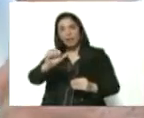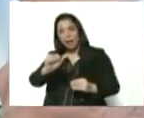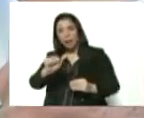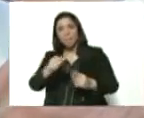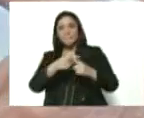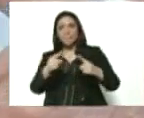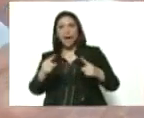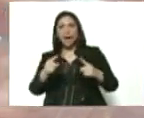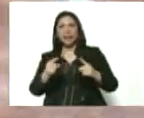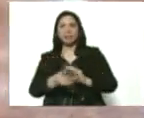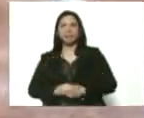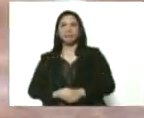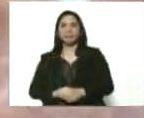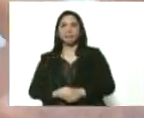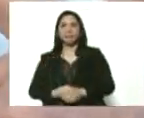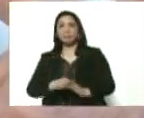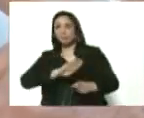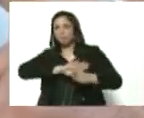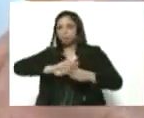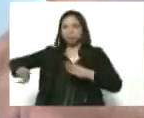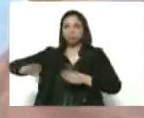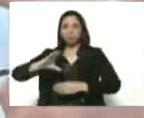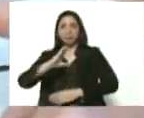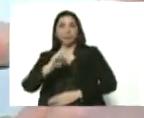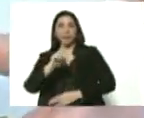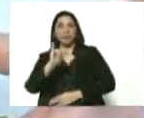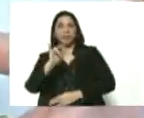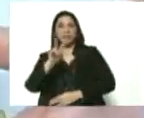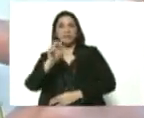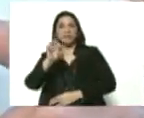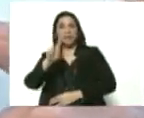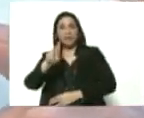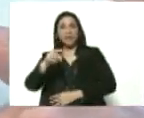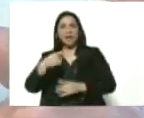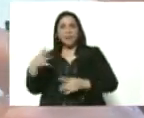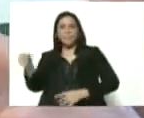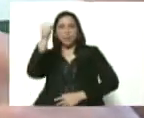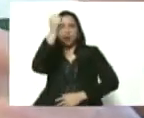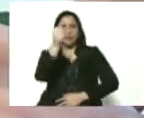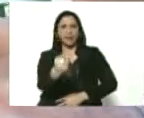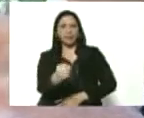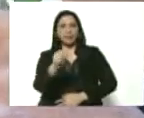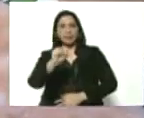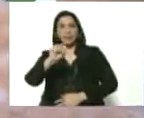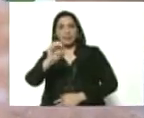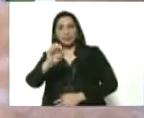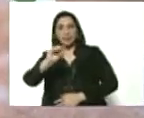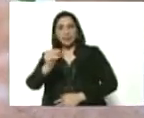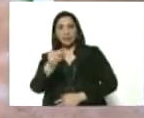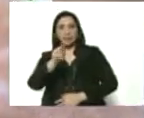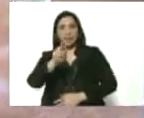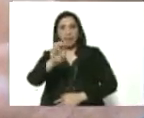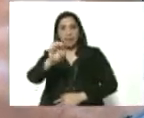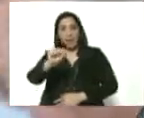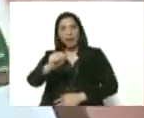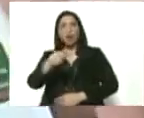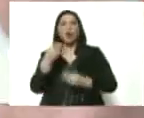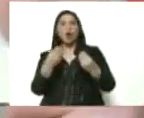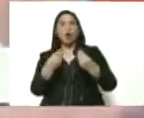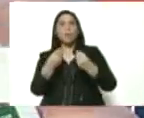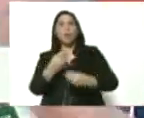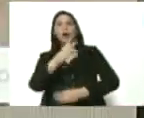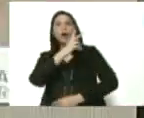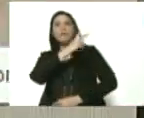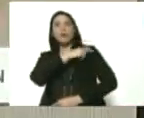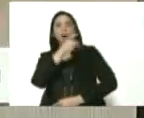circulación a Cliver Alcalá Cordones y poner a Sequea como jefe de la operación. Y hay